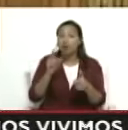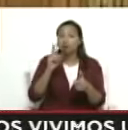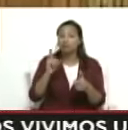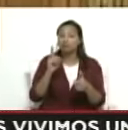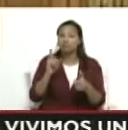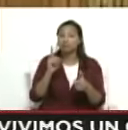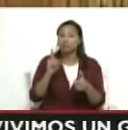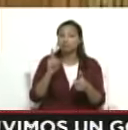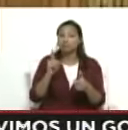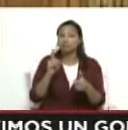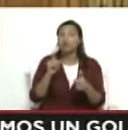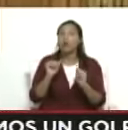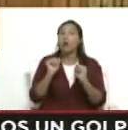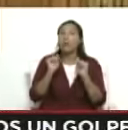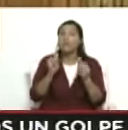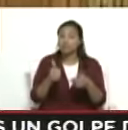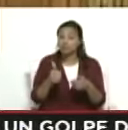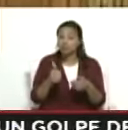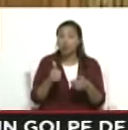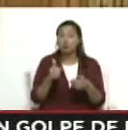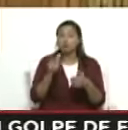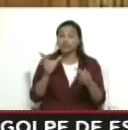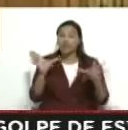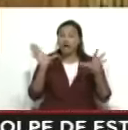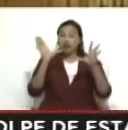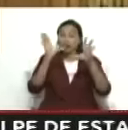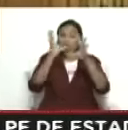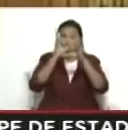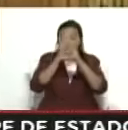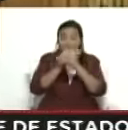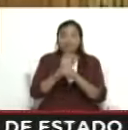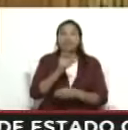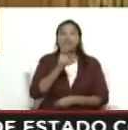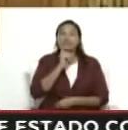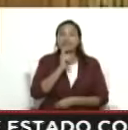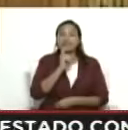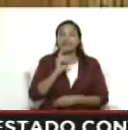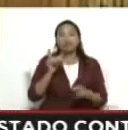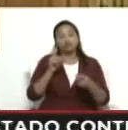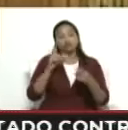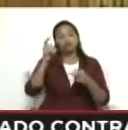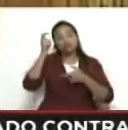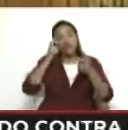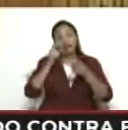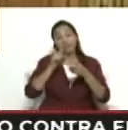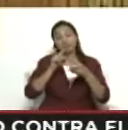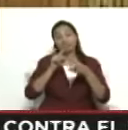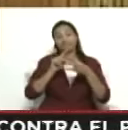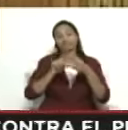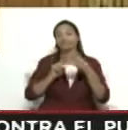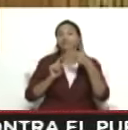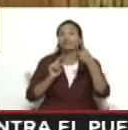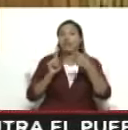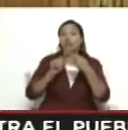esa noche difícil para el comandante Chávez. Y él tenía 3 opciones. Irse a